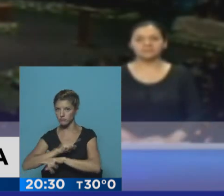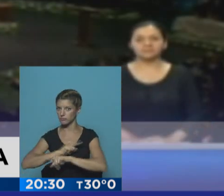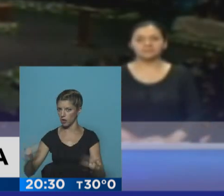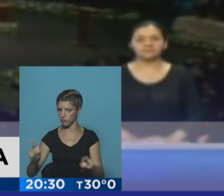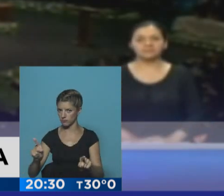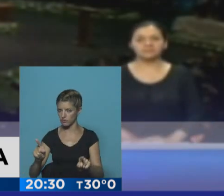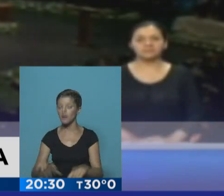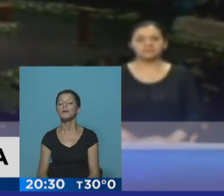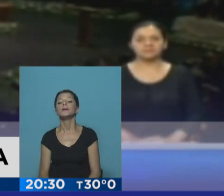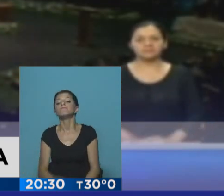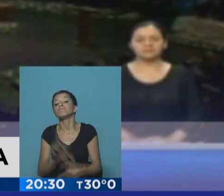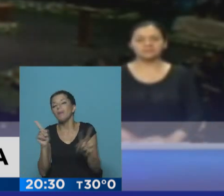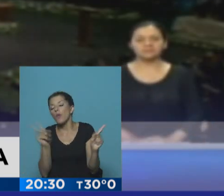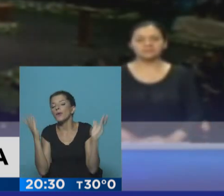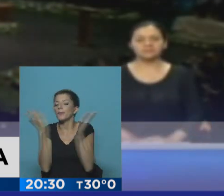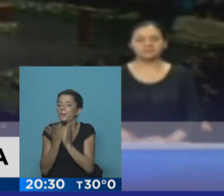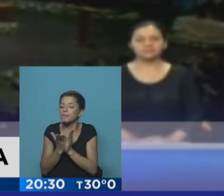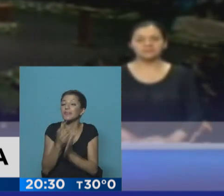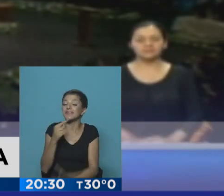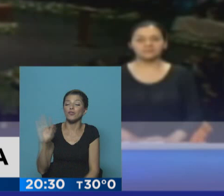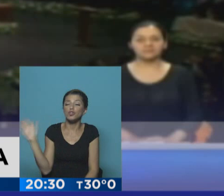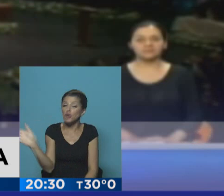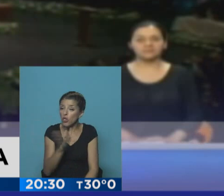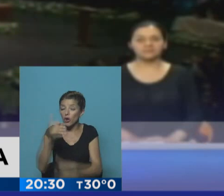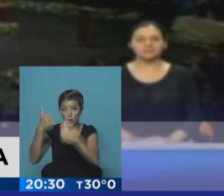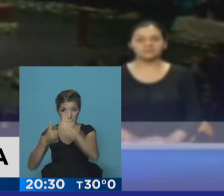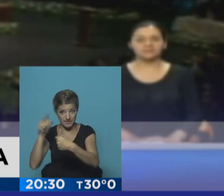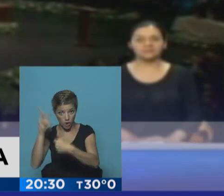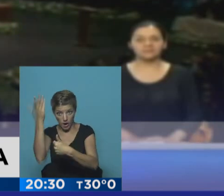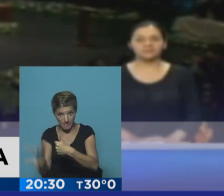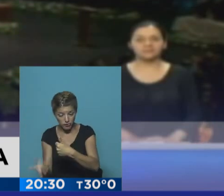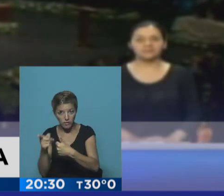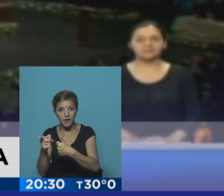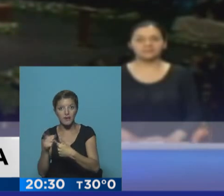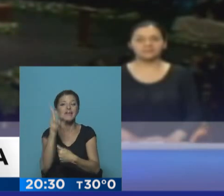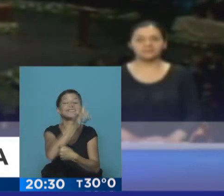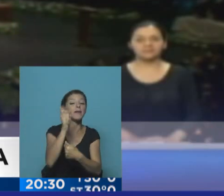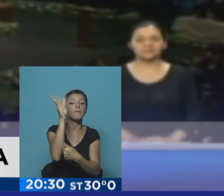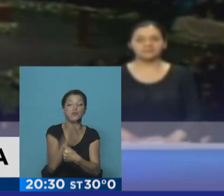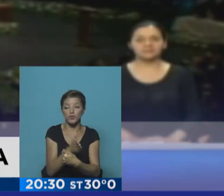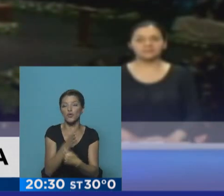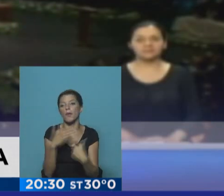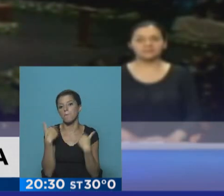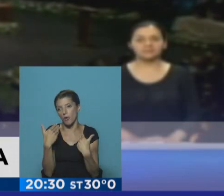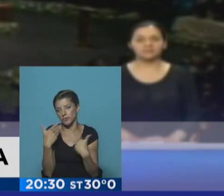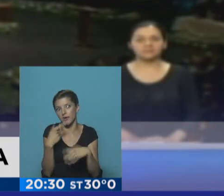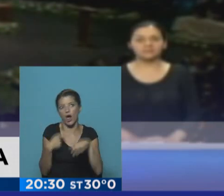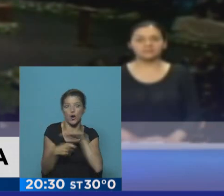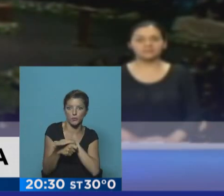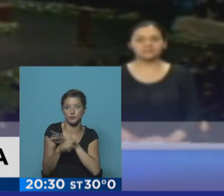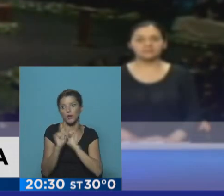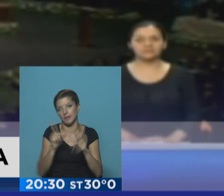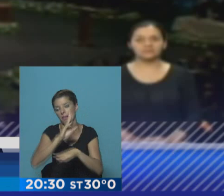los análisis se decía, todos los que competían con él tienen el 100% de posibilidades de ser corruptos y